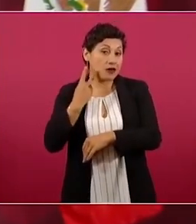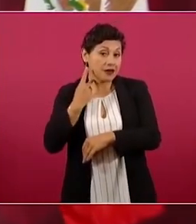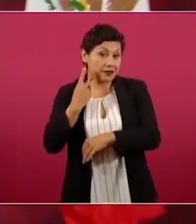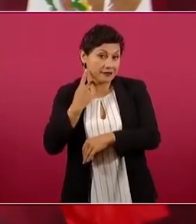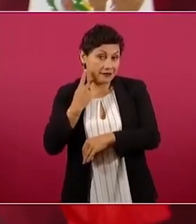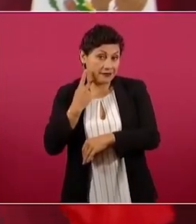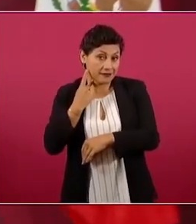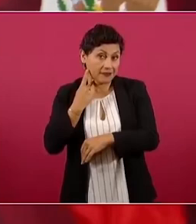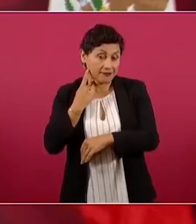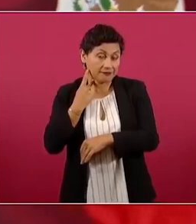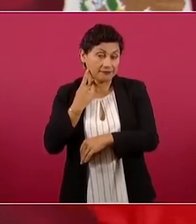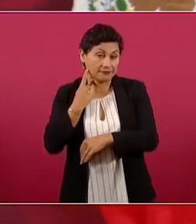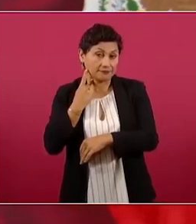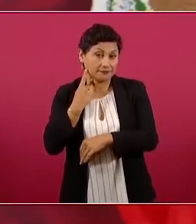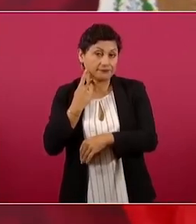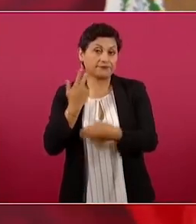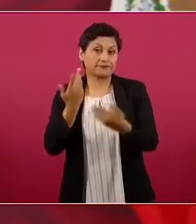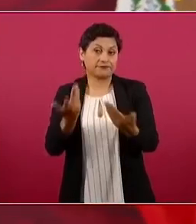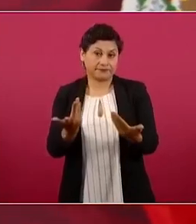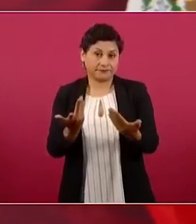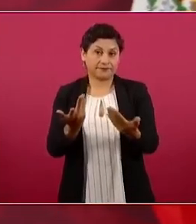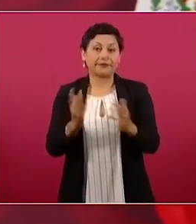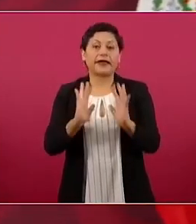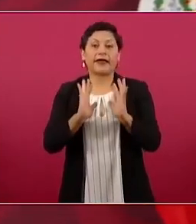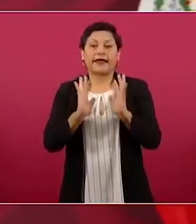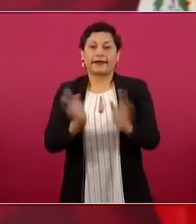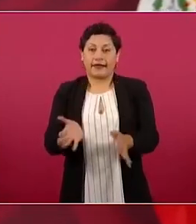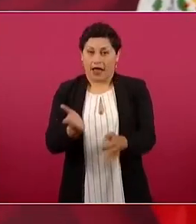de cómo fraguaron,